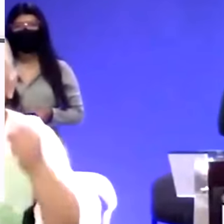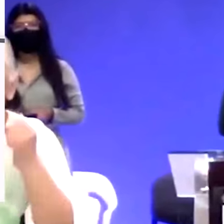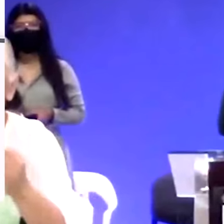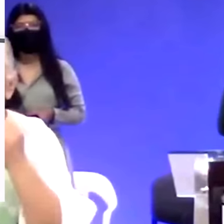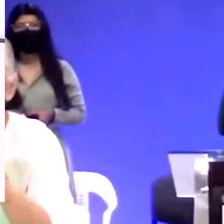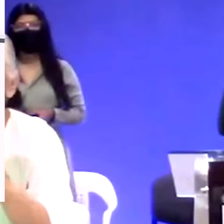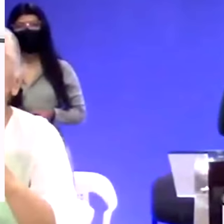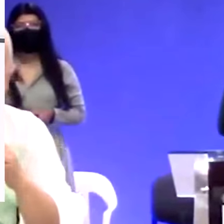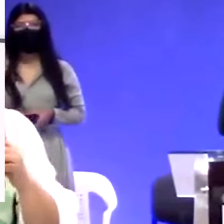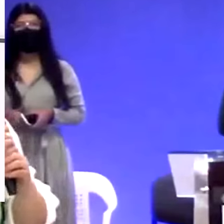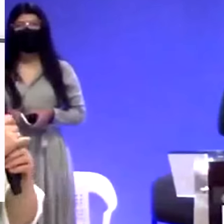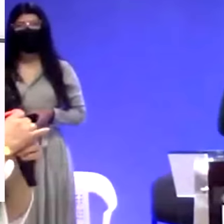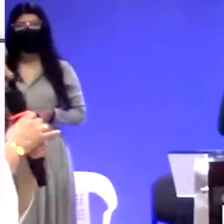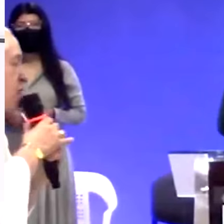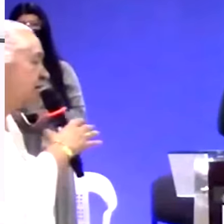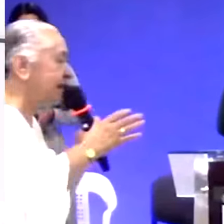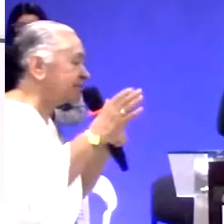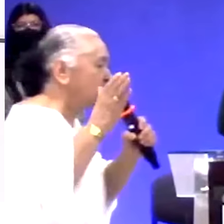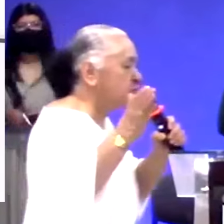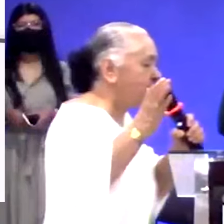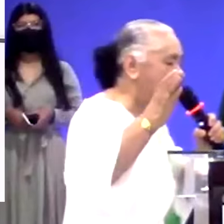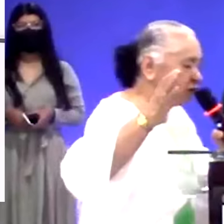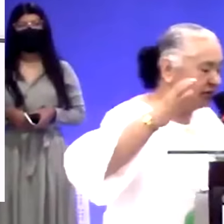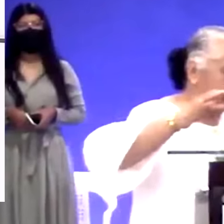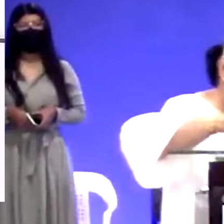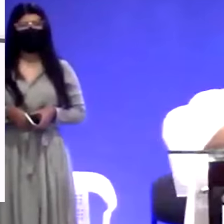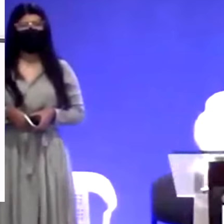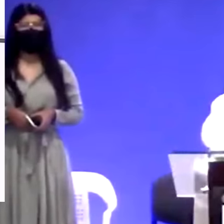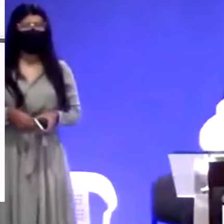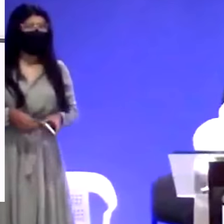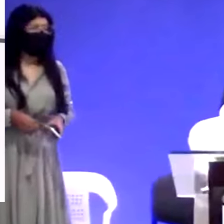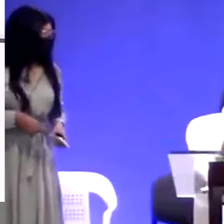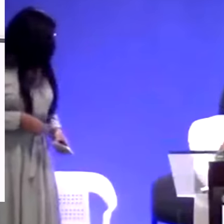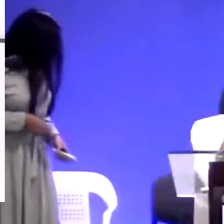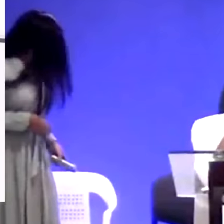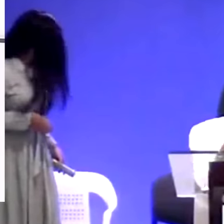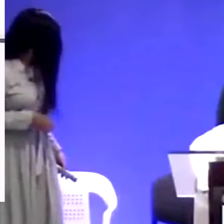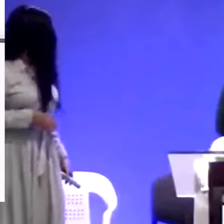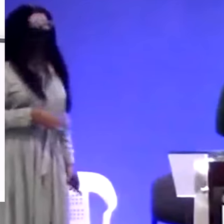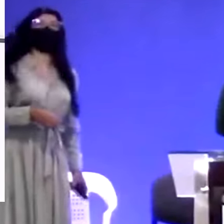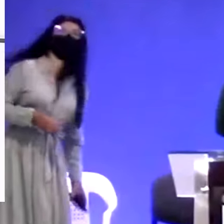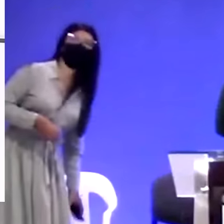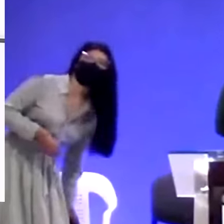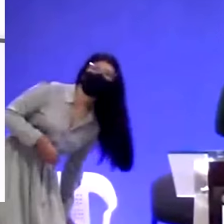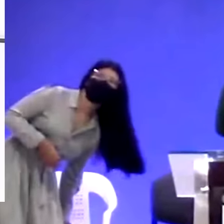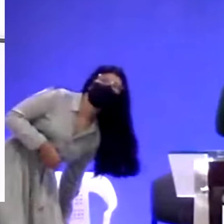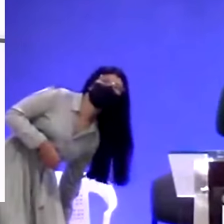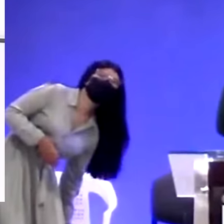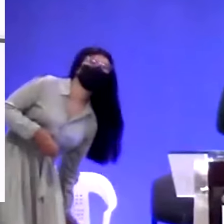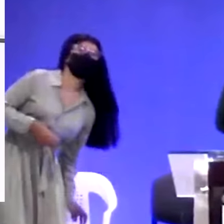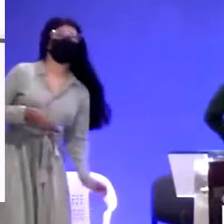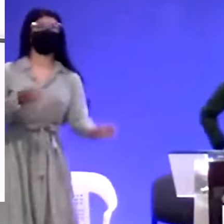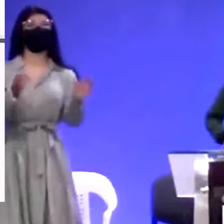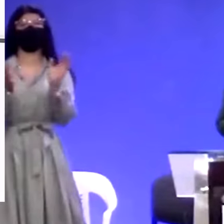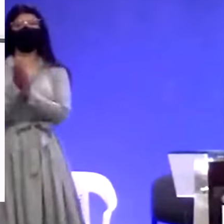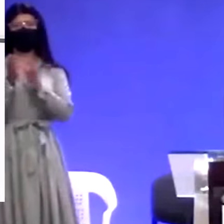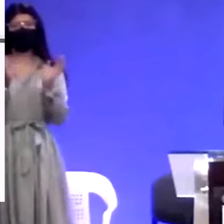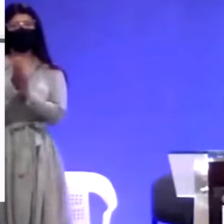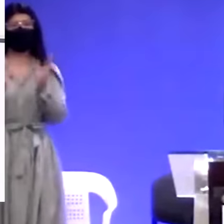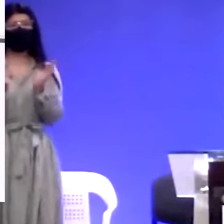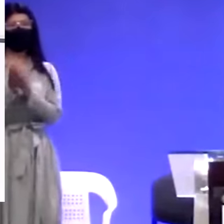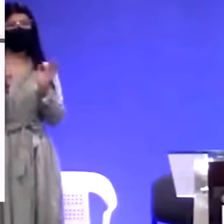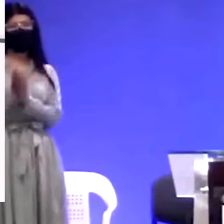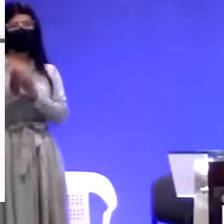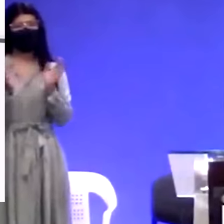cosas que nos cuesta dejar. Pero Dios, a través de su palabra, a través de la oración, nos insiste: hijo, hija, te voy a ayudar, te